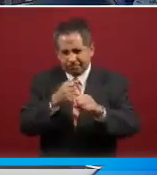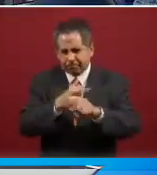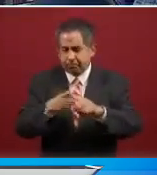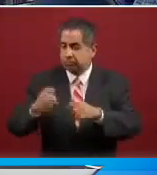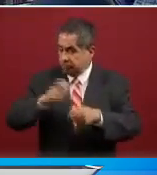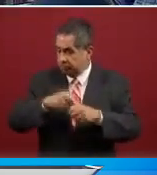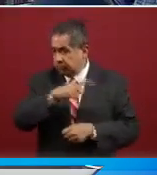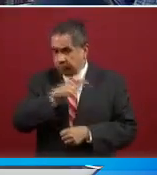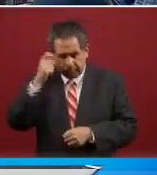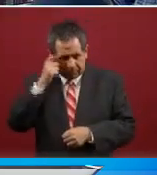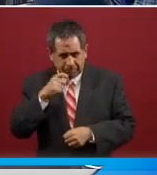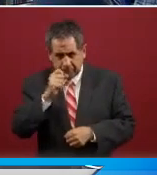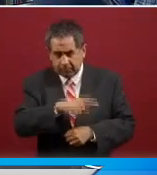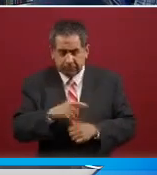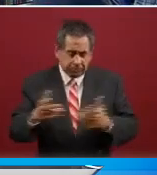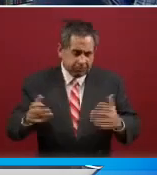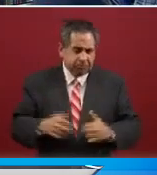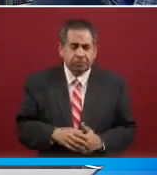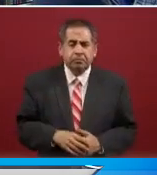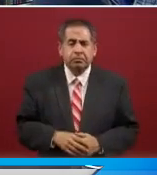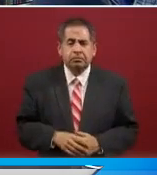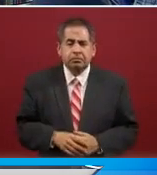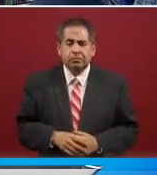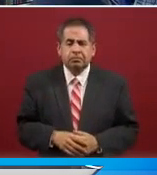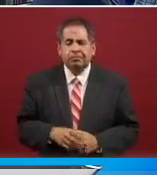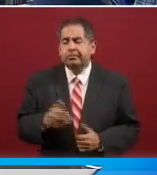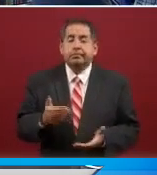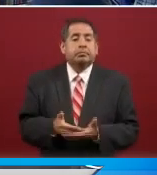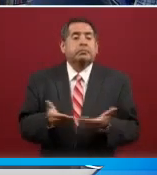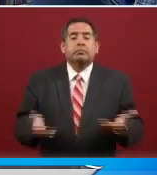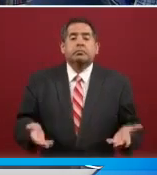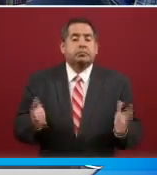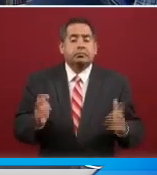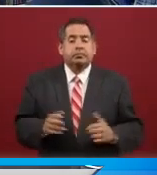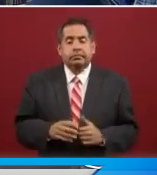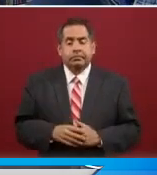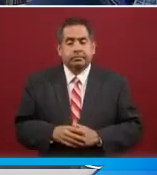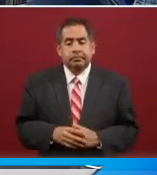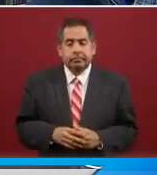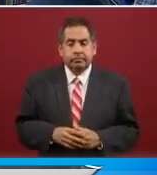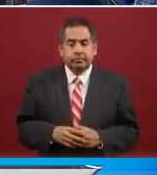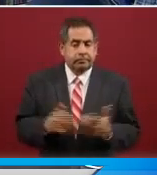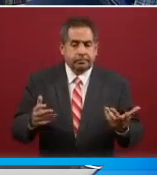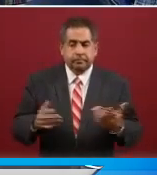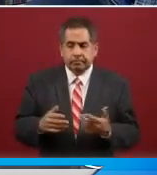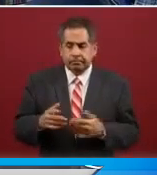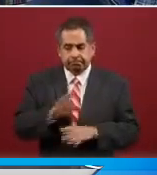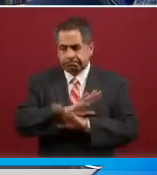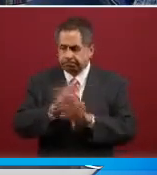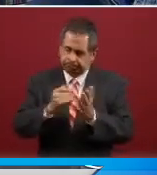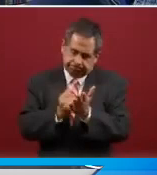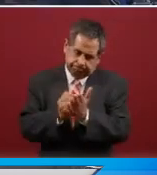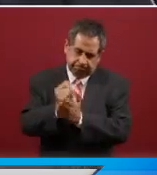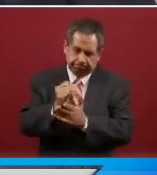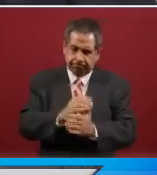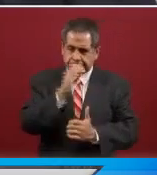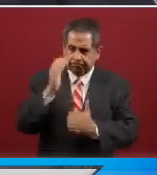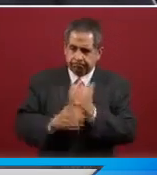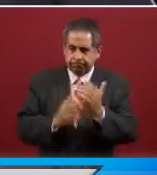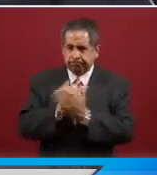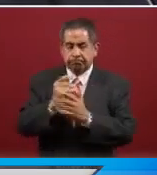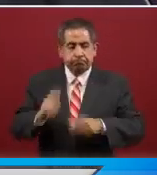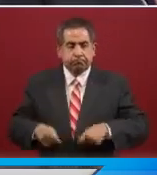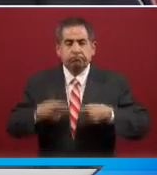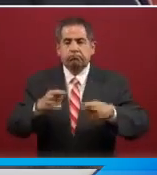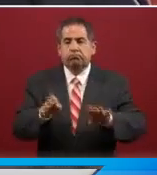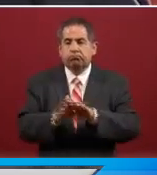Además, existe un sobreprecio en la entrega de semillas mejoradas. El delegado en este estado y la secretaria de la Función Pública son hermanos, por lo que pide se revise un